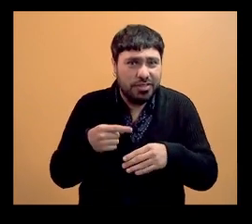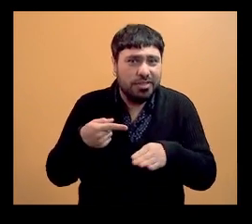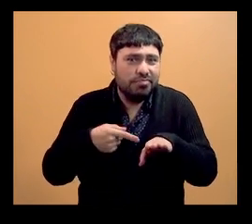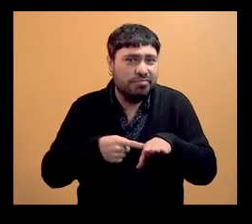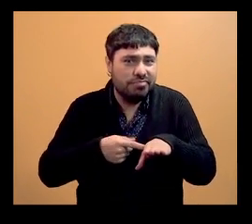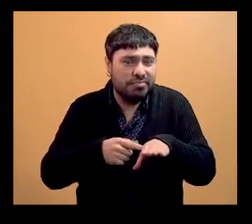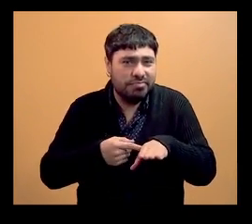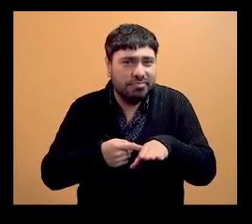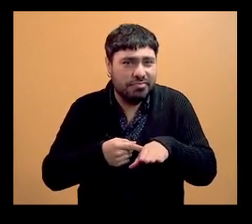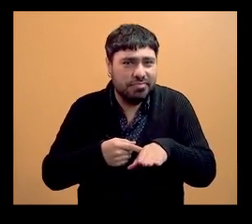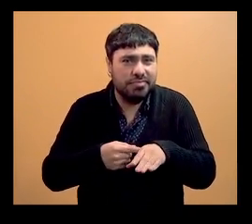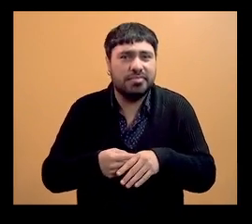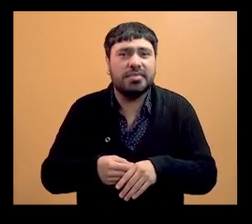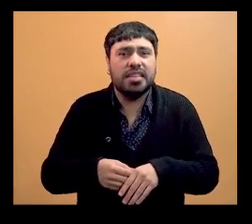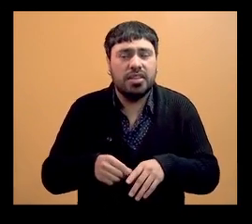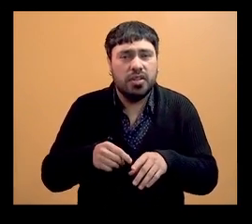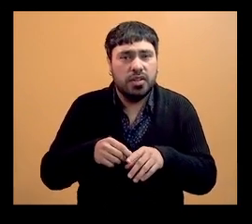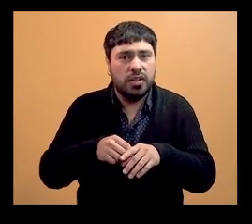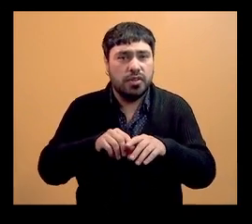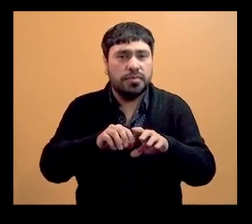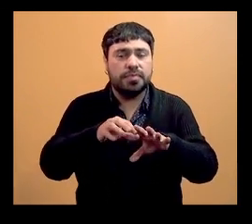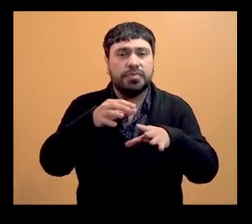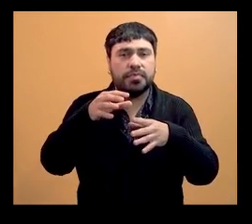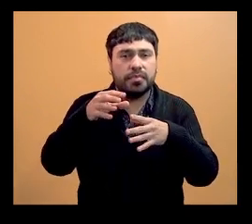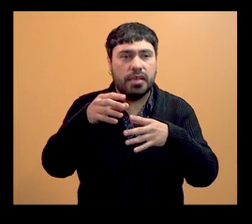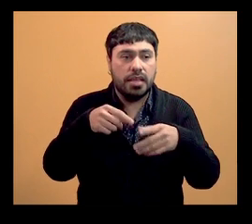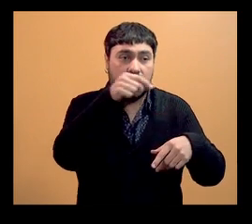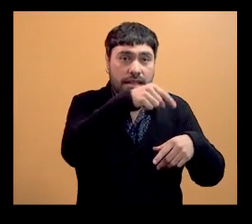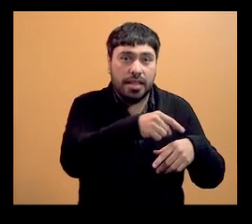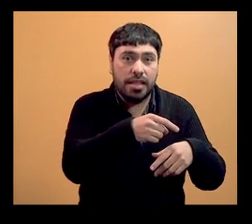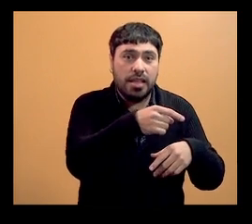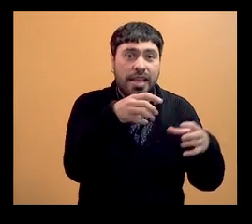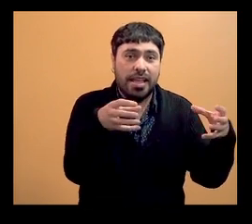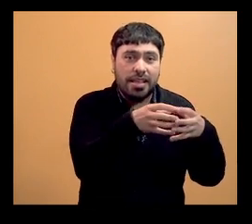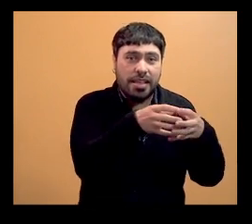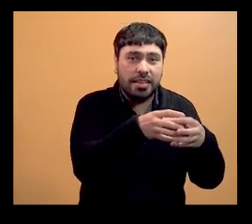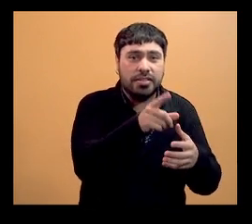primer satélite artificial que orbitó nuestro planeta y que fue lanzado por la ex Unión Soviética.